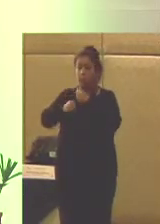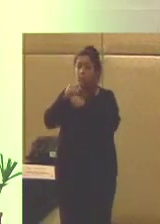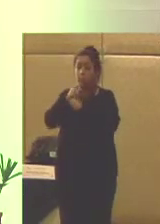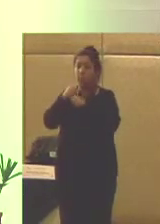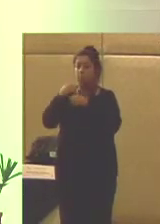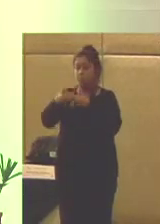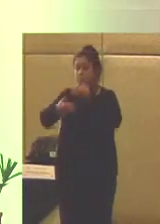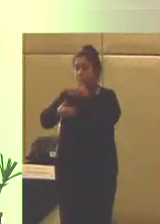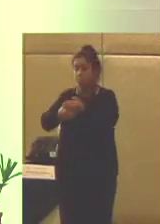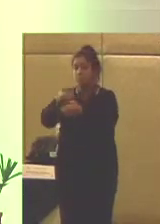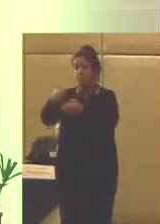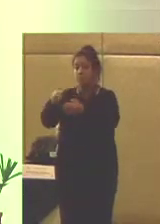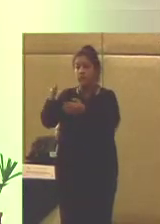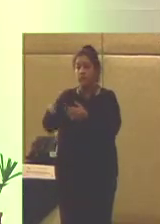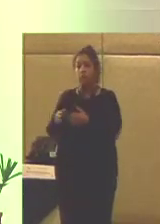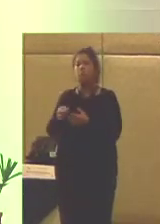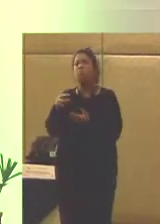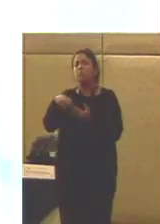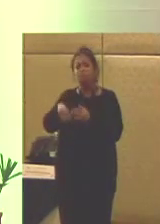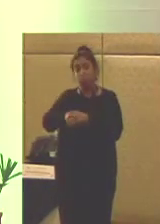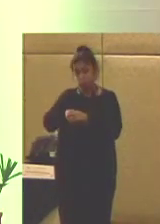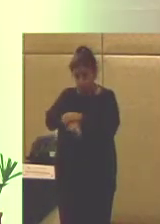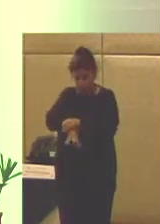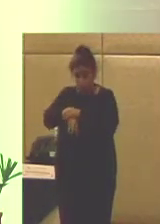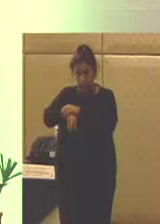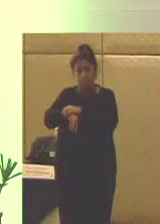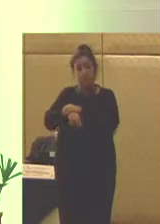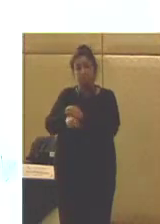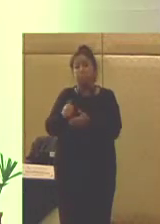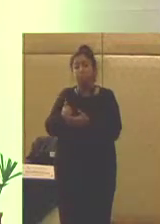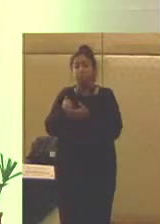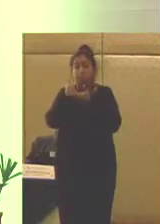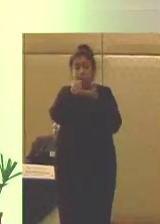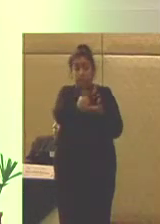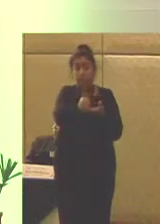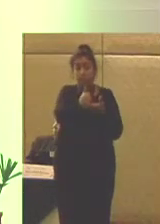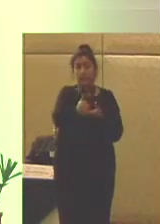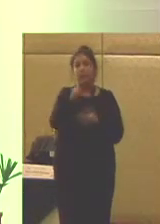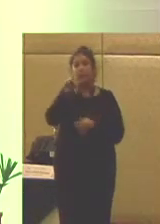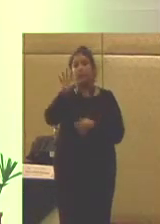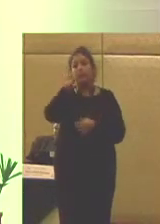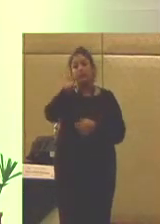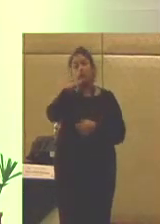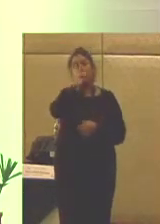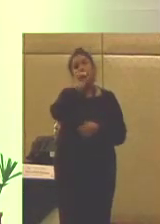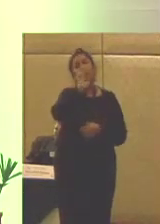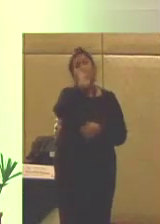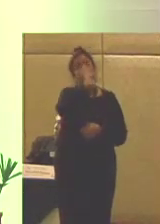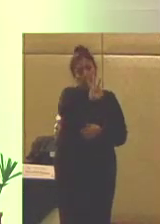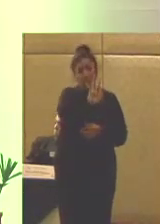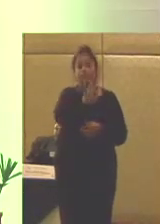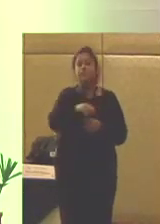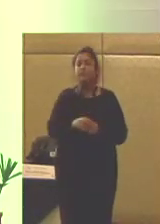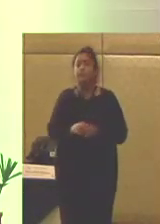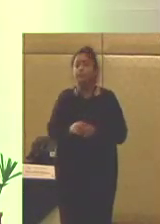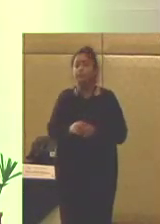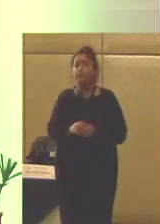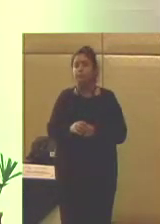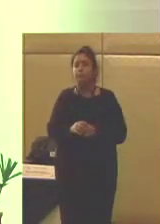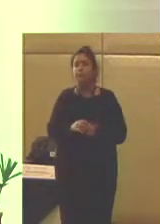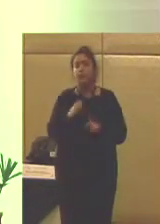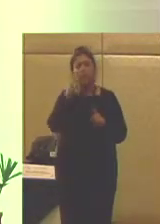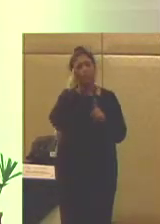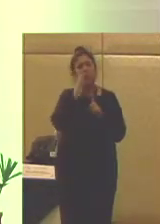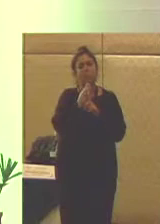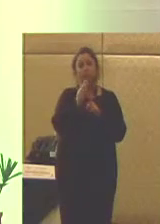reembolsado al presupuesto. Desde 1999, el Fonden cuenta con esta figura que es a través de un fideicomiso,